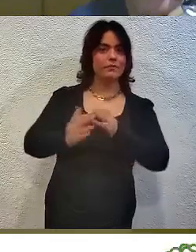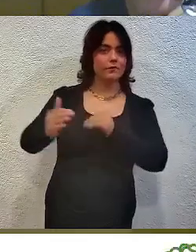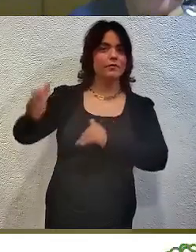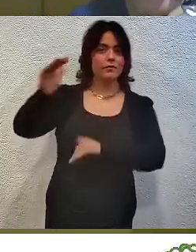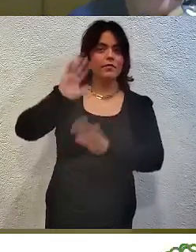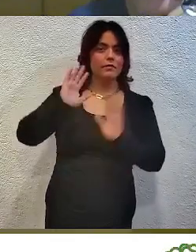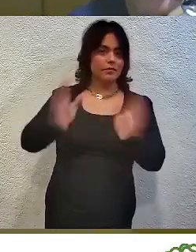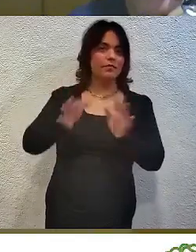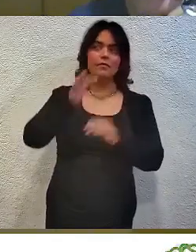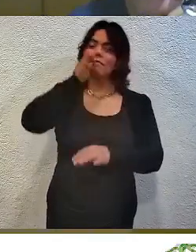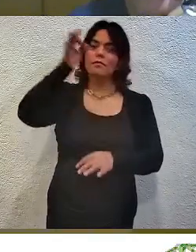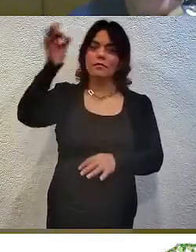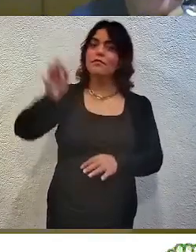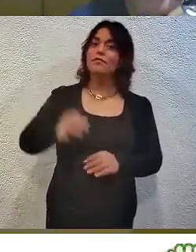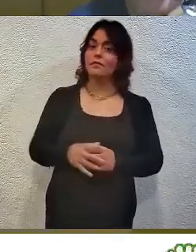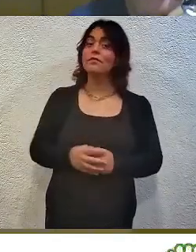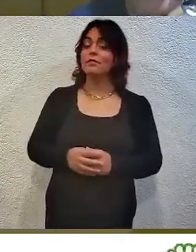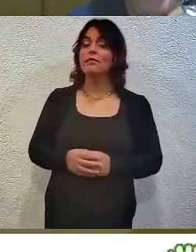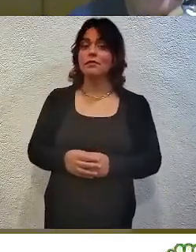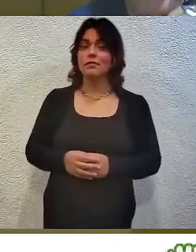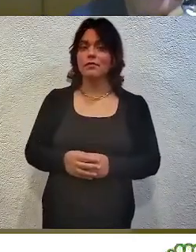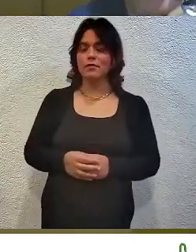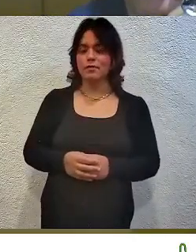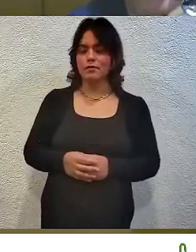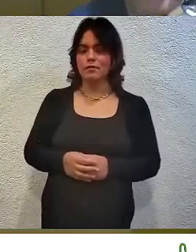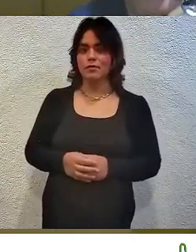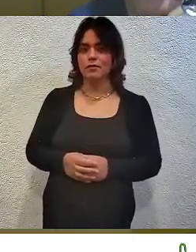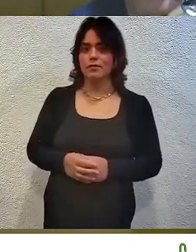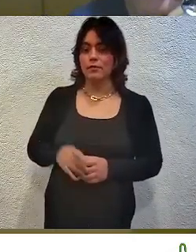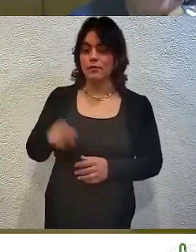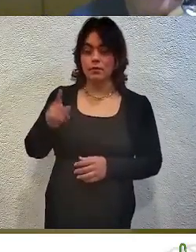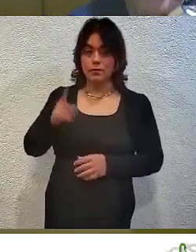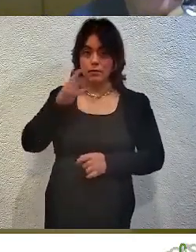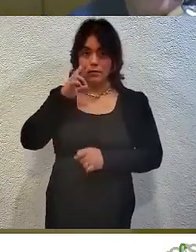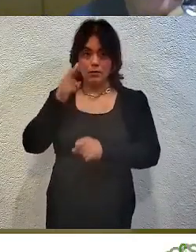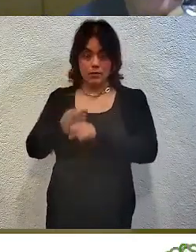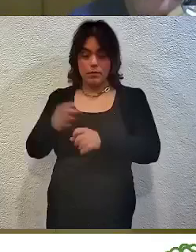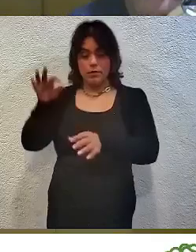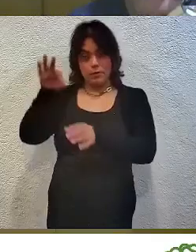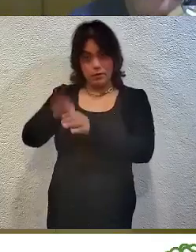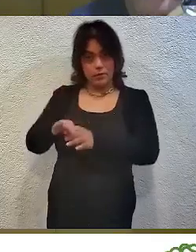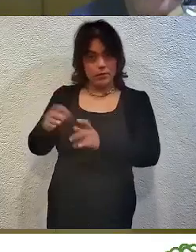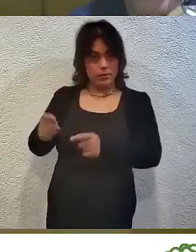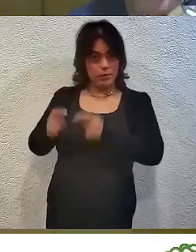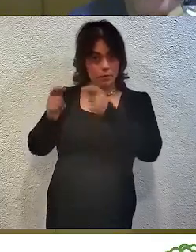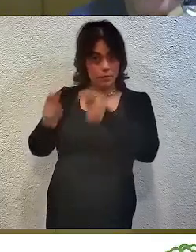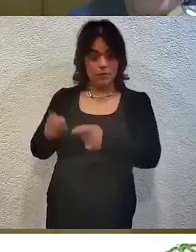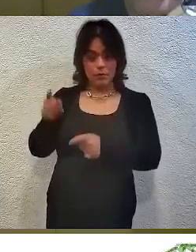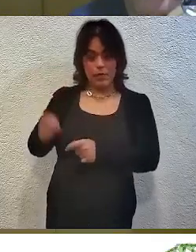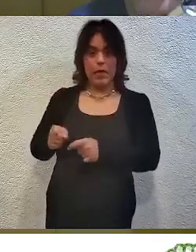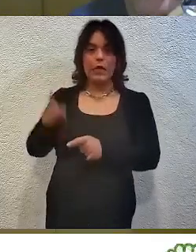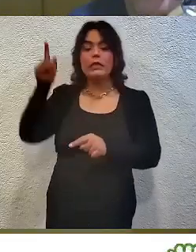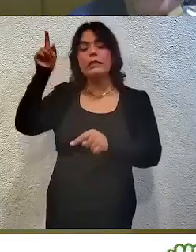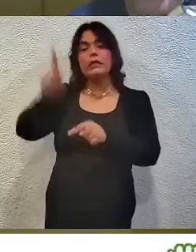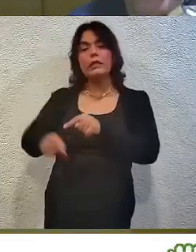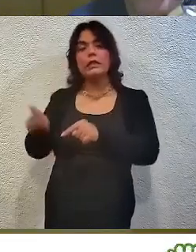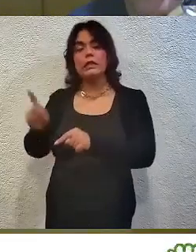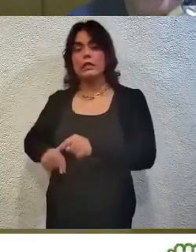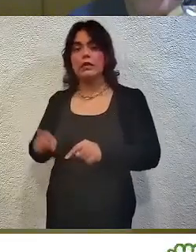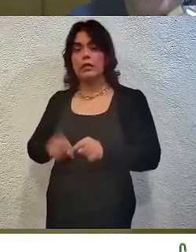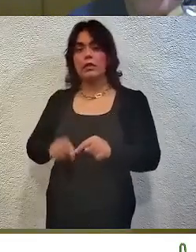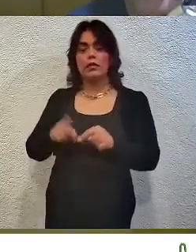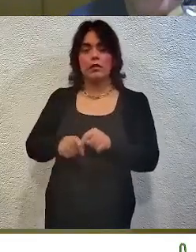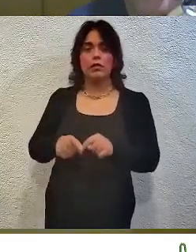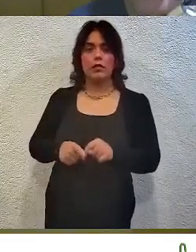los procedimientos de responsabilidad de naturaleza electoral, como es el procedimiento de remoción, no pueden tener